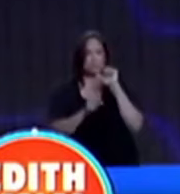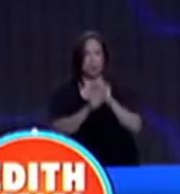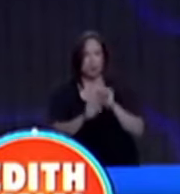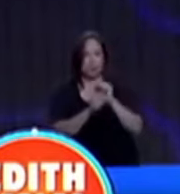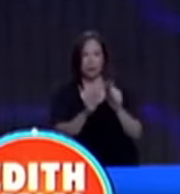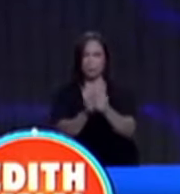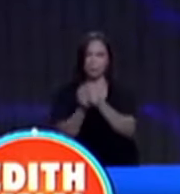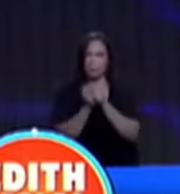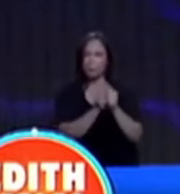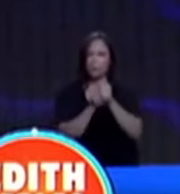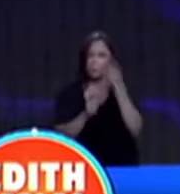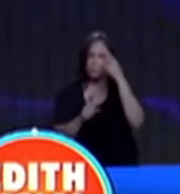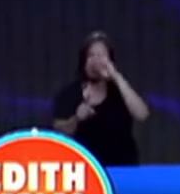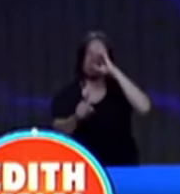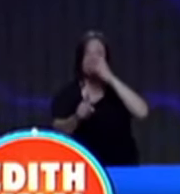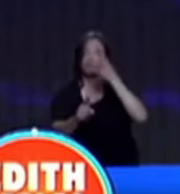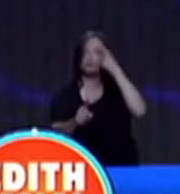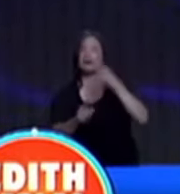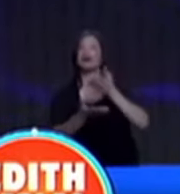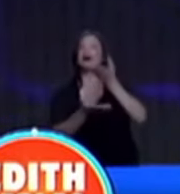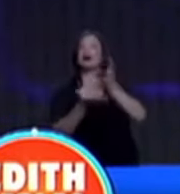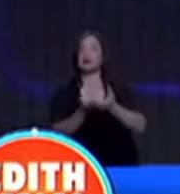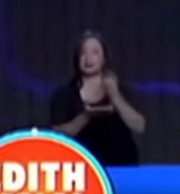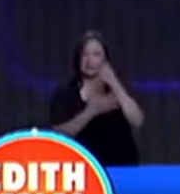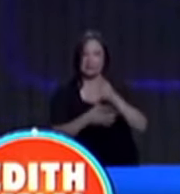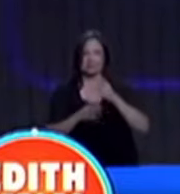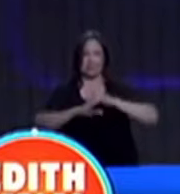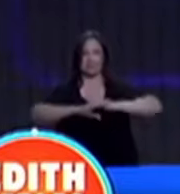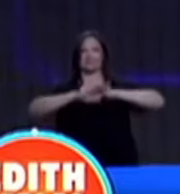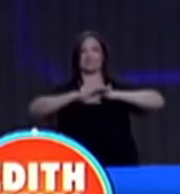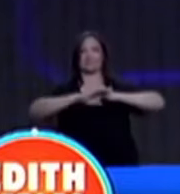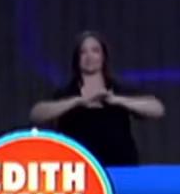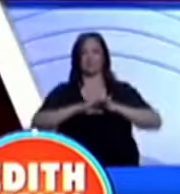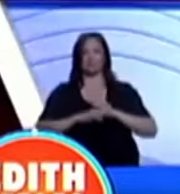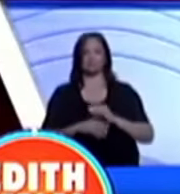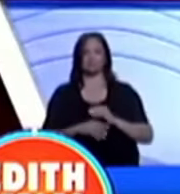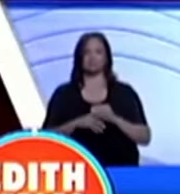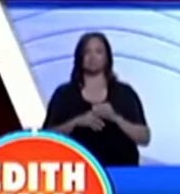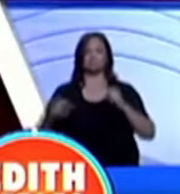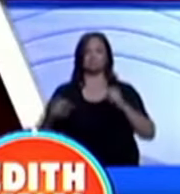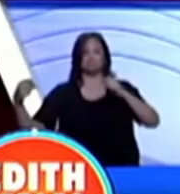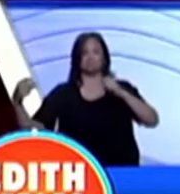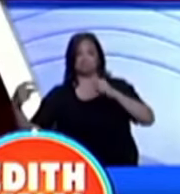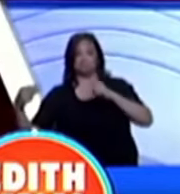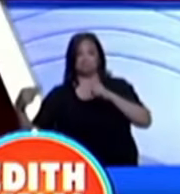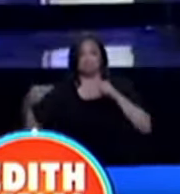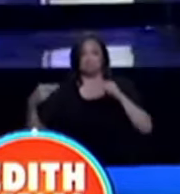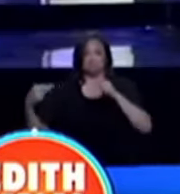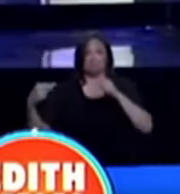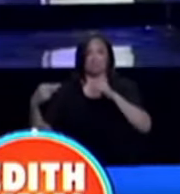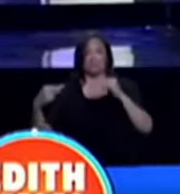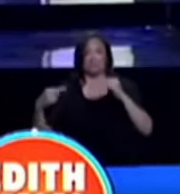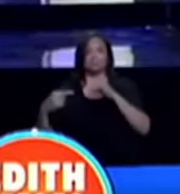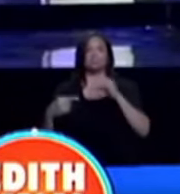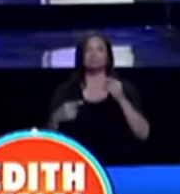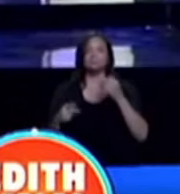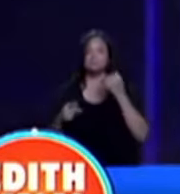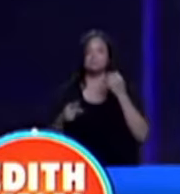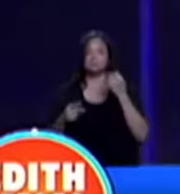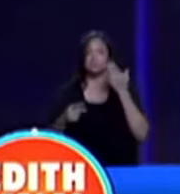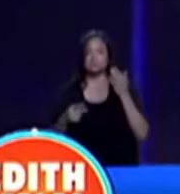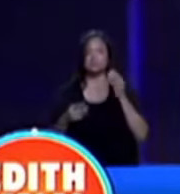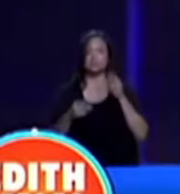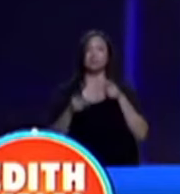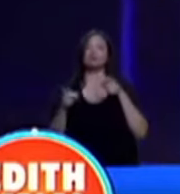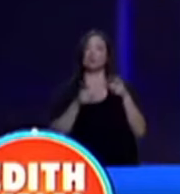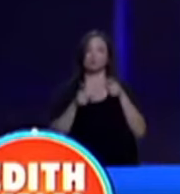trabajar en conjunto por la patria para garantizar esa defensa. Derecho a réplica, Marino Collante. Mire, ahí lo que falta